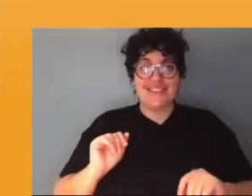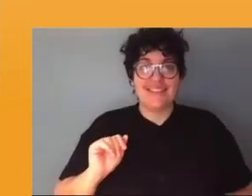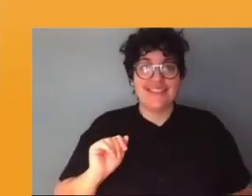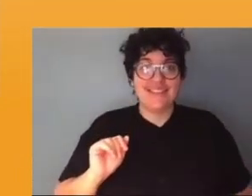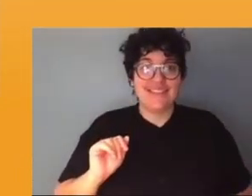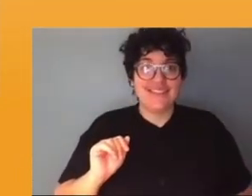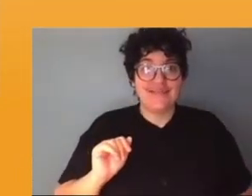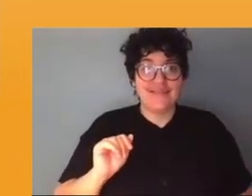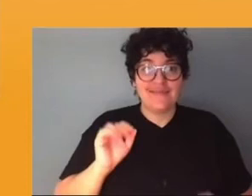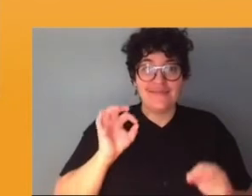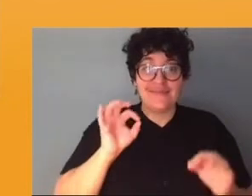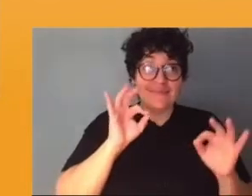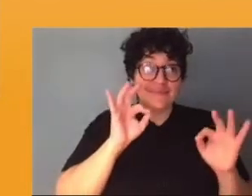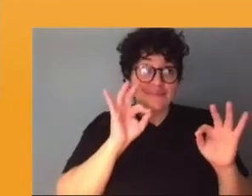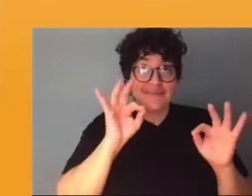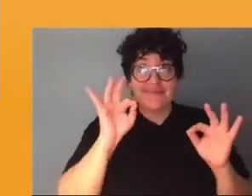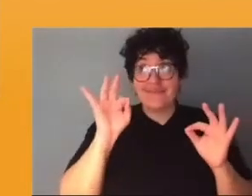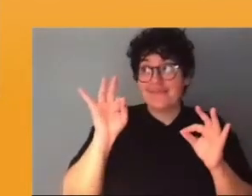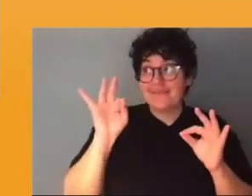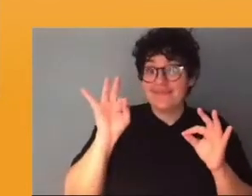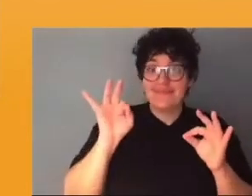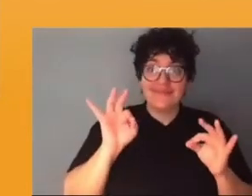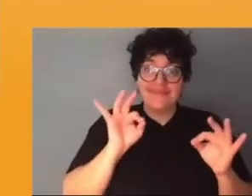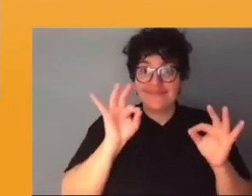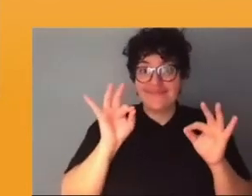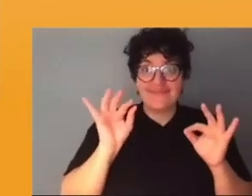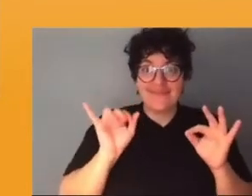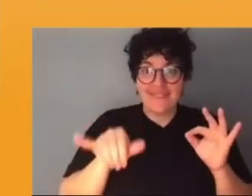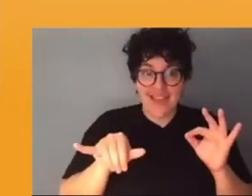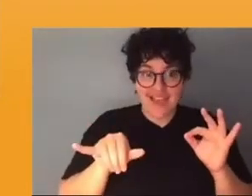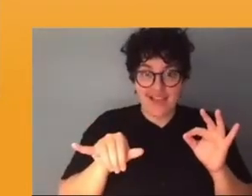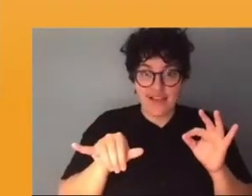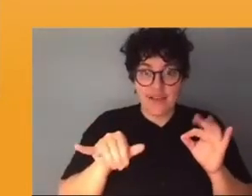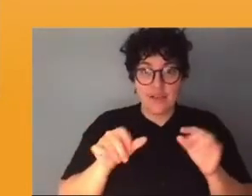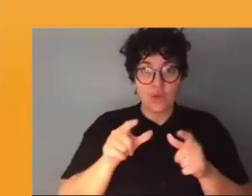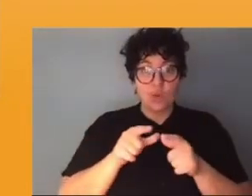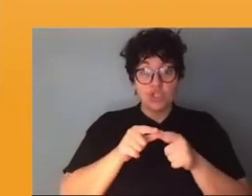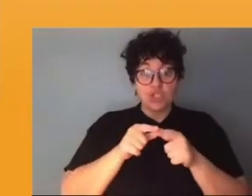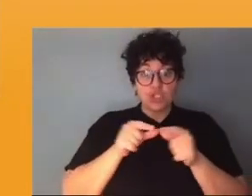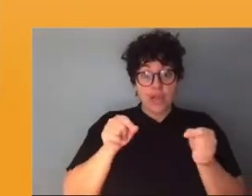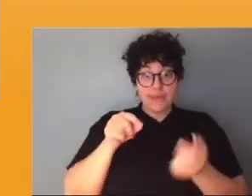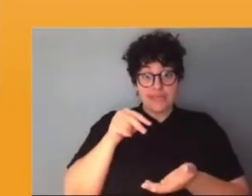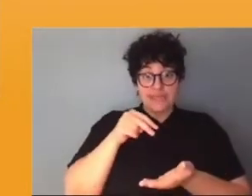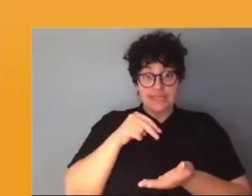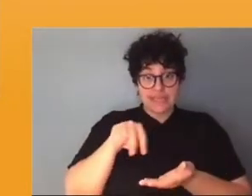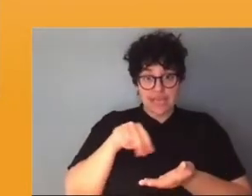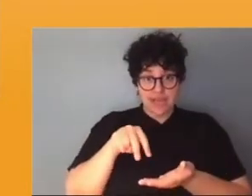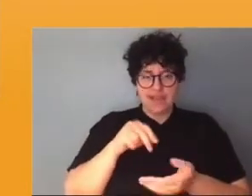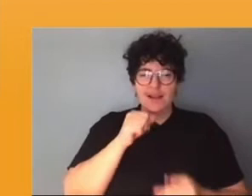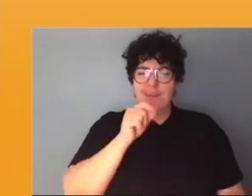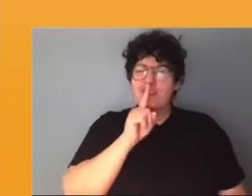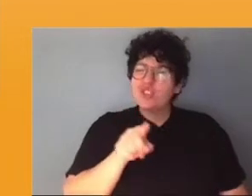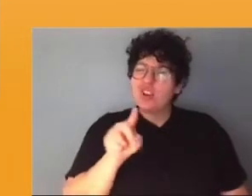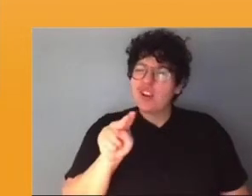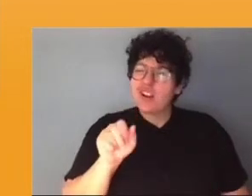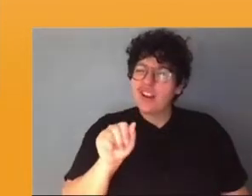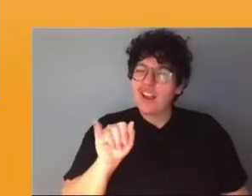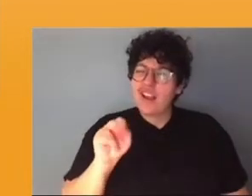segura, Neina, si en el baile de la India, cuando vemos algo, ¿vas de una cosa a otra?